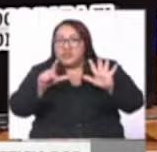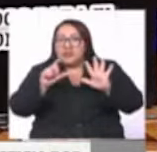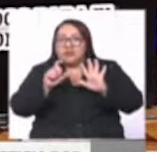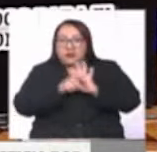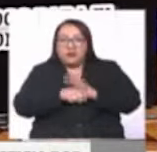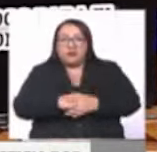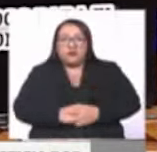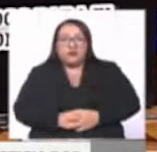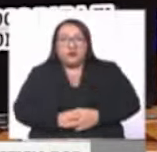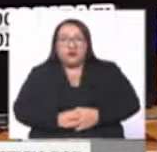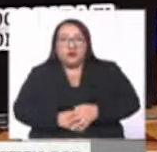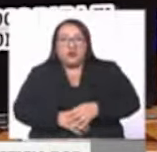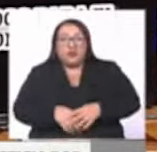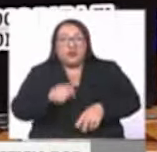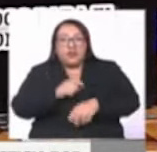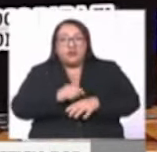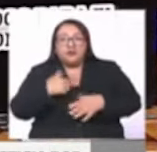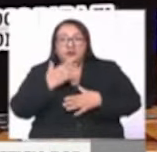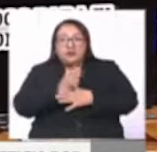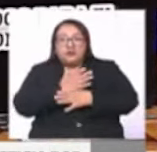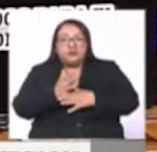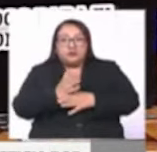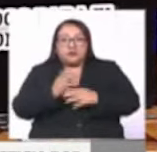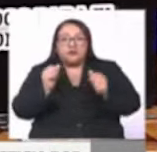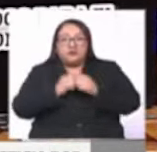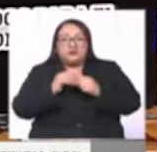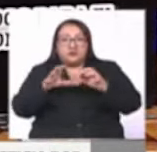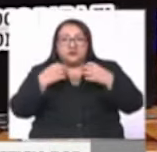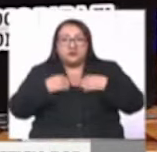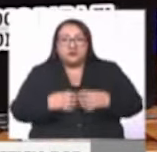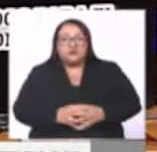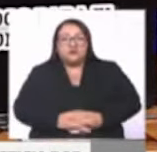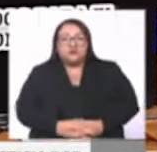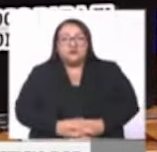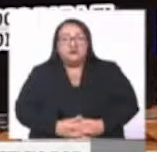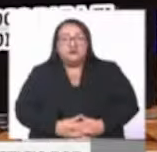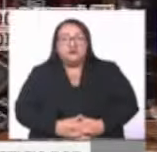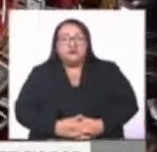minutos tiempo que podrá compartir con su